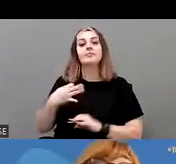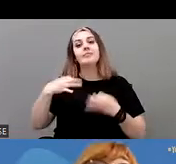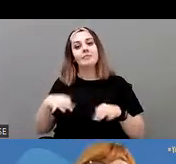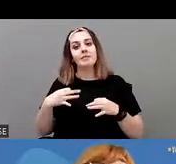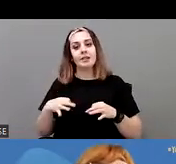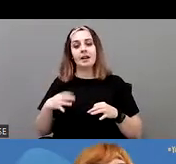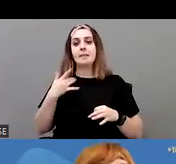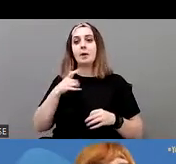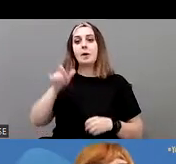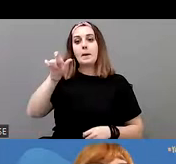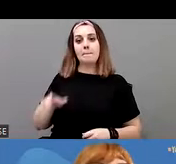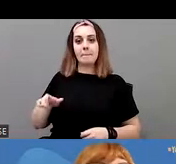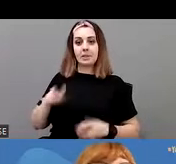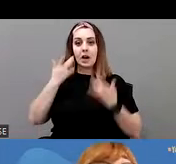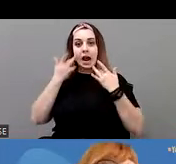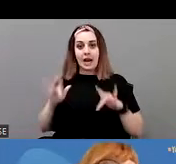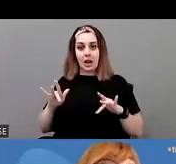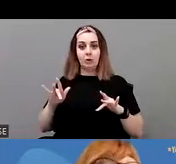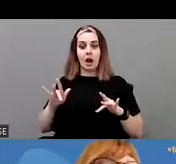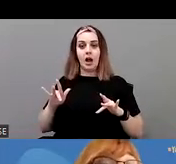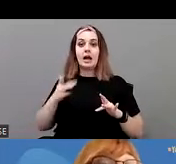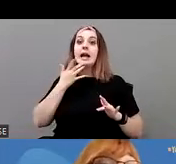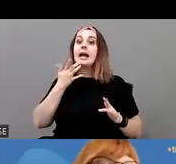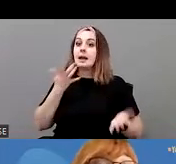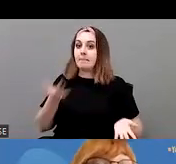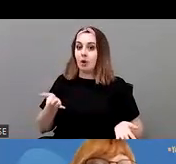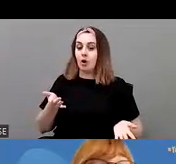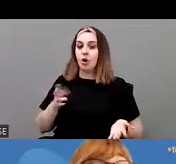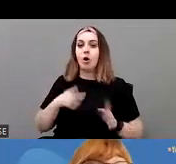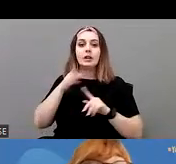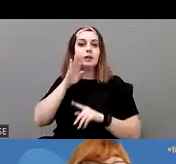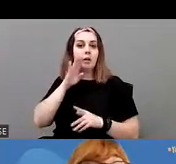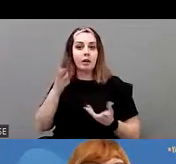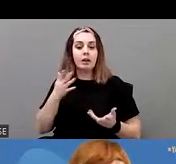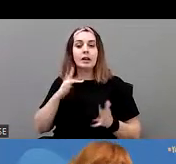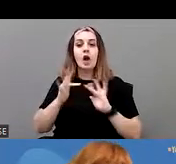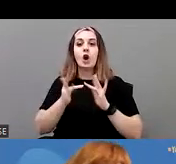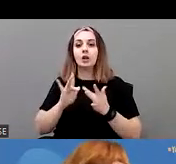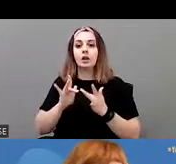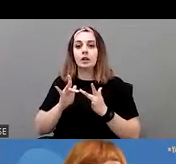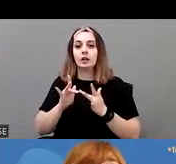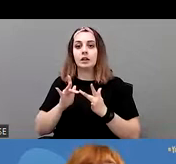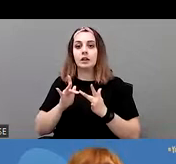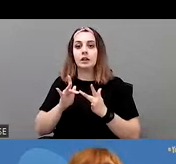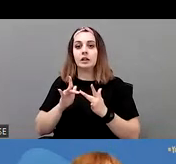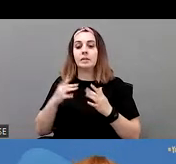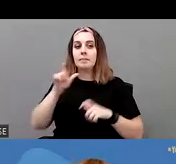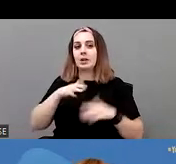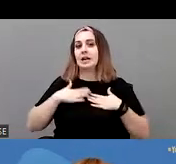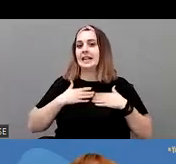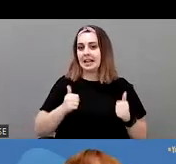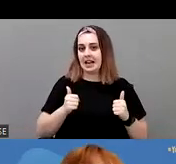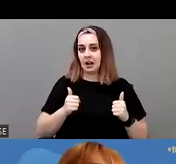vaya una persona neutra, por ejemplo, para lo que decía de la relación con el sanitario, con el